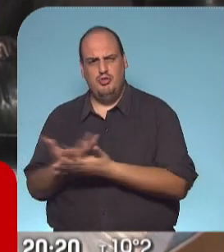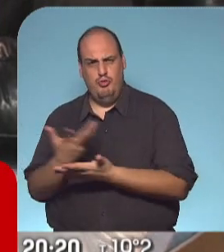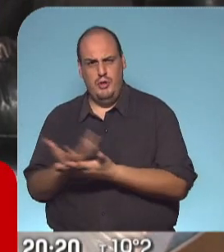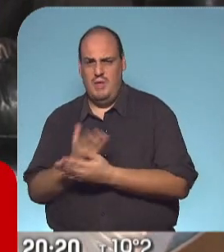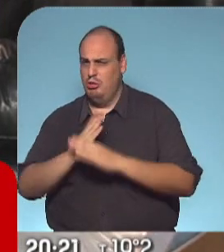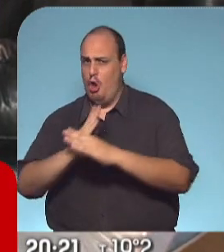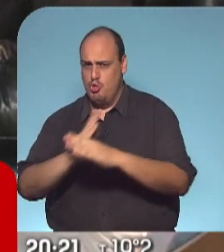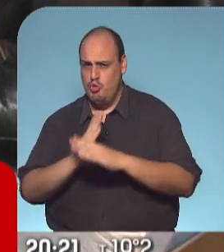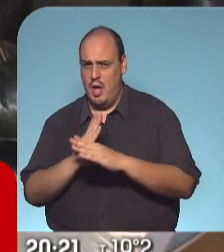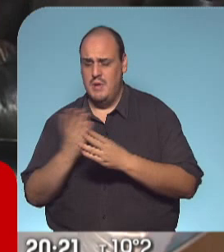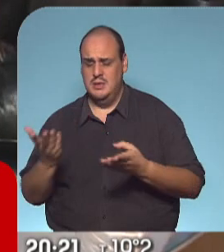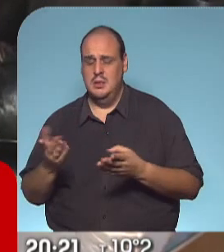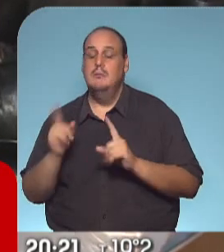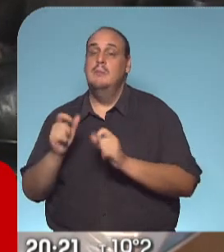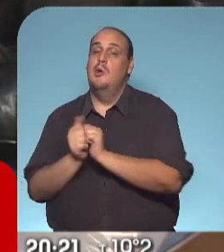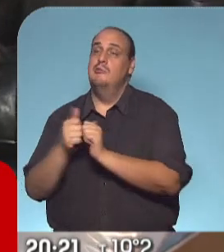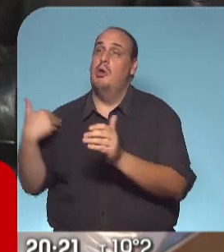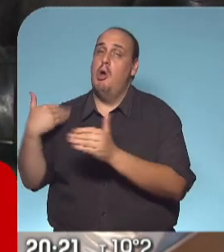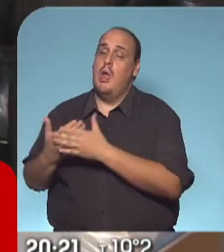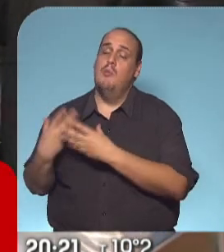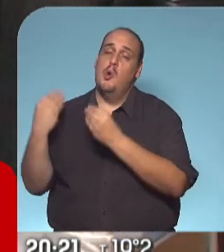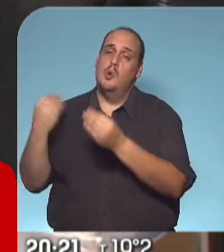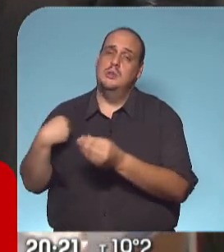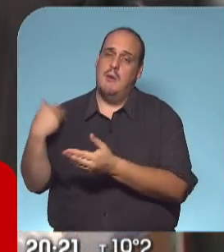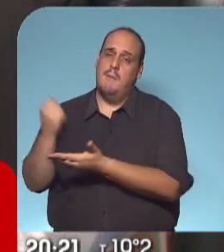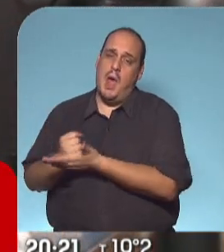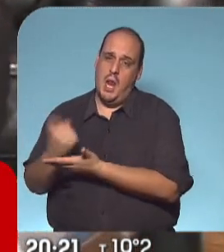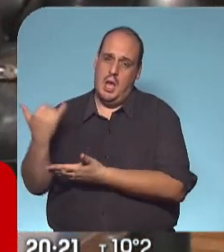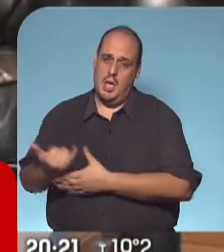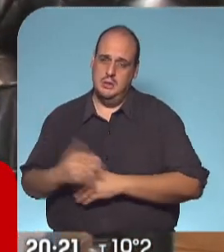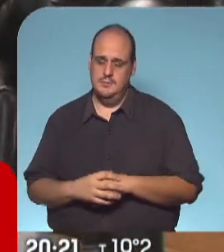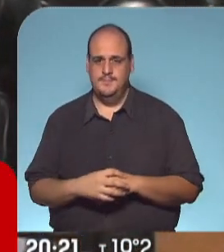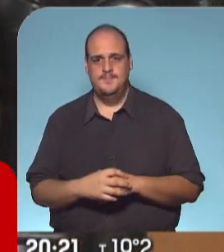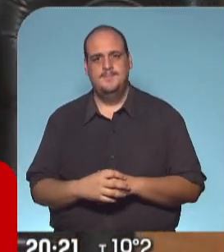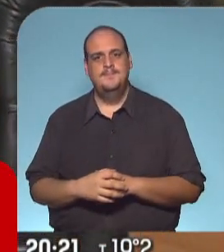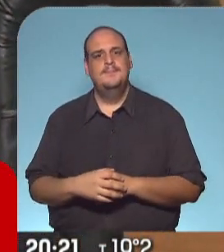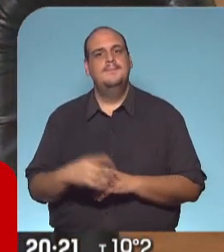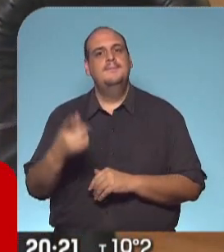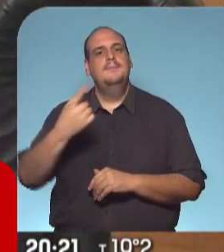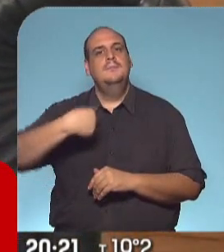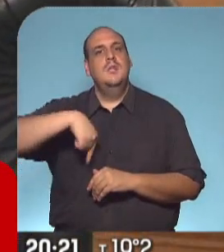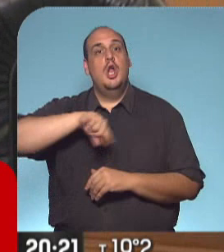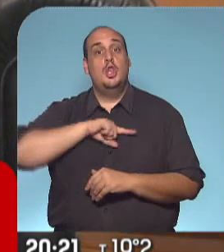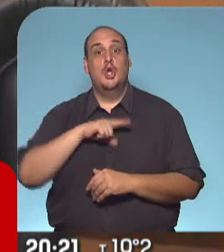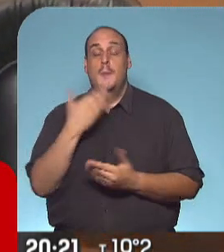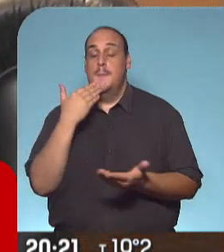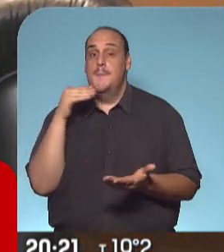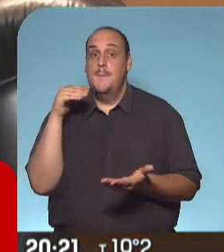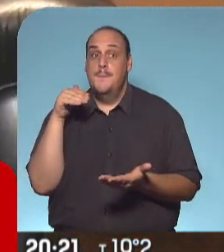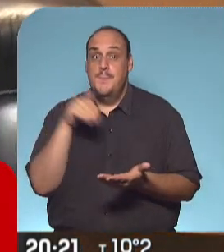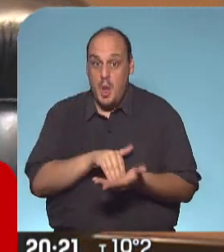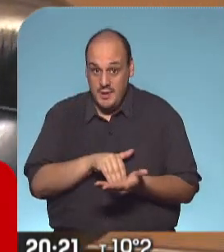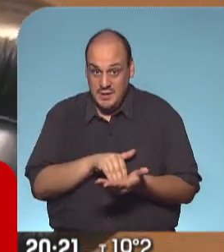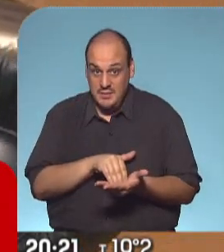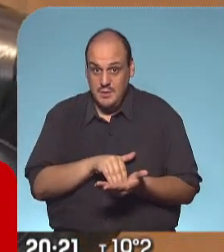como lamentablemente la historia lo ha mostrado tantas veces? Bueno, nosotros no hacemos promesas que se puedan